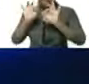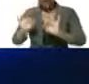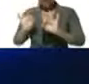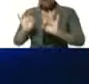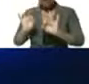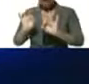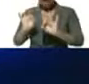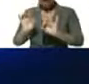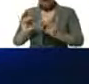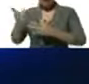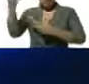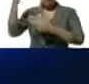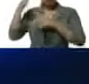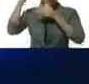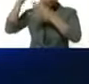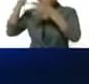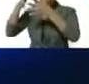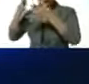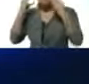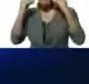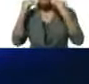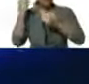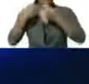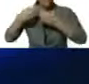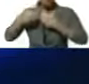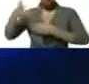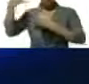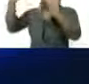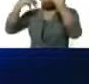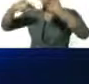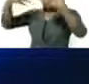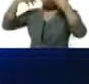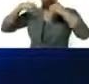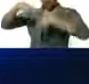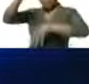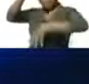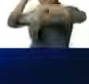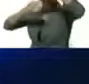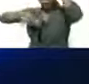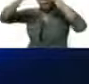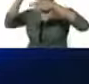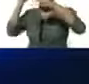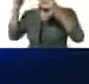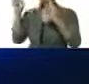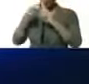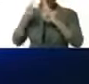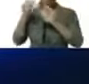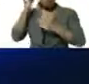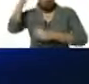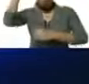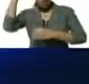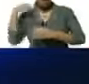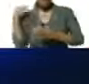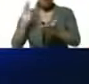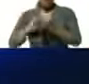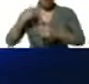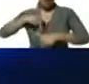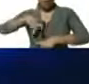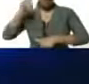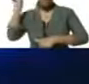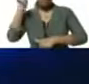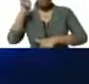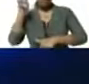a nutrirnos de su experiencia, a nutrirnos de sus conocimientos y aplicarlos en nuestro país.